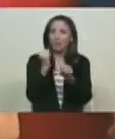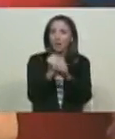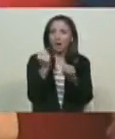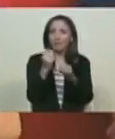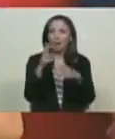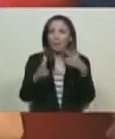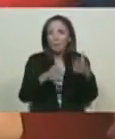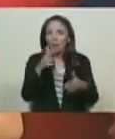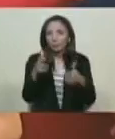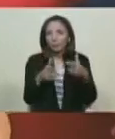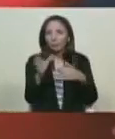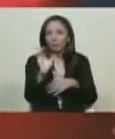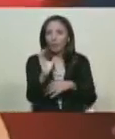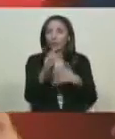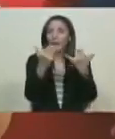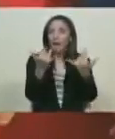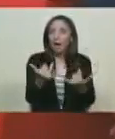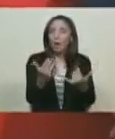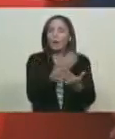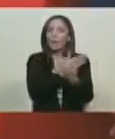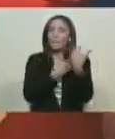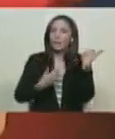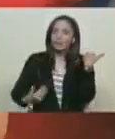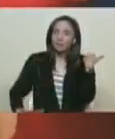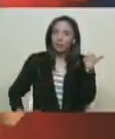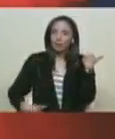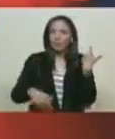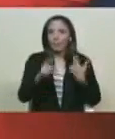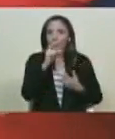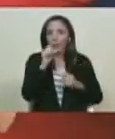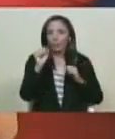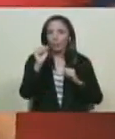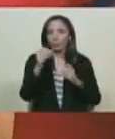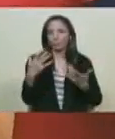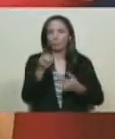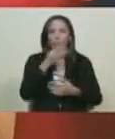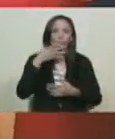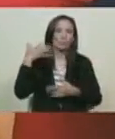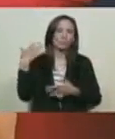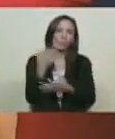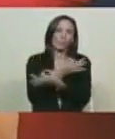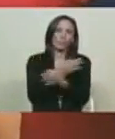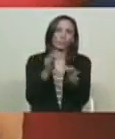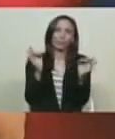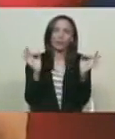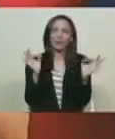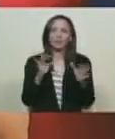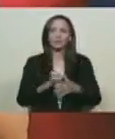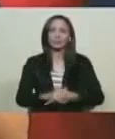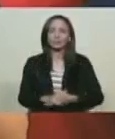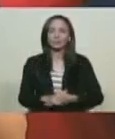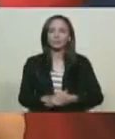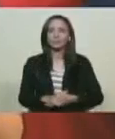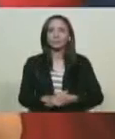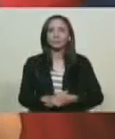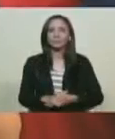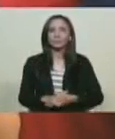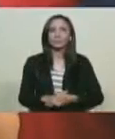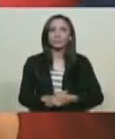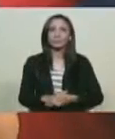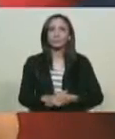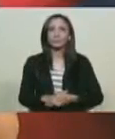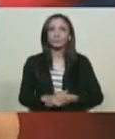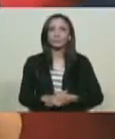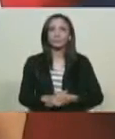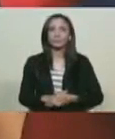y siga ocupando la presidencia de nuestra nación, la presidencia de nuestra amada República Bolivariana de Venezuela.